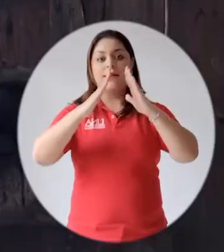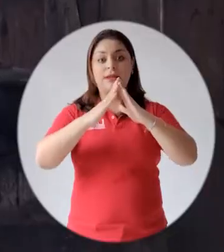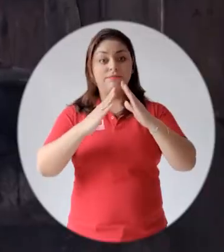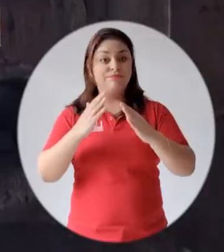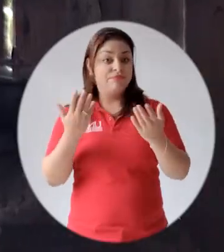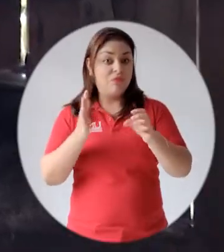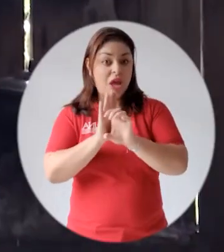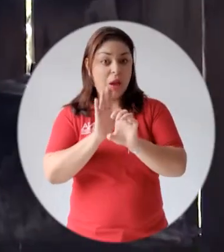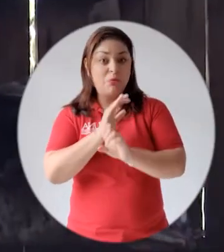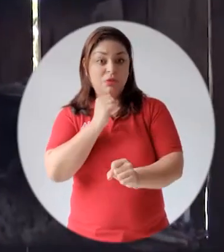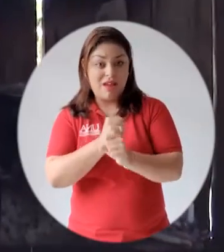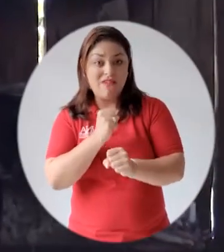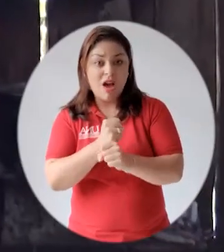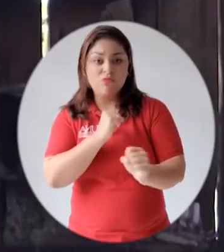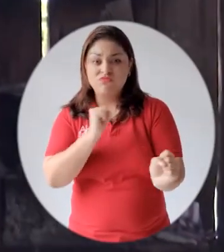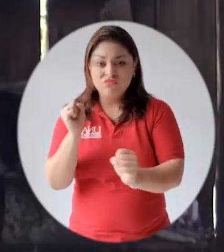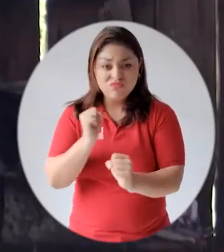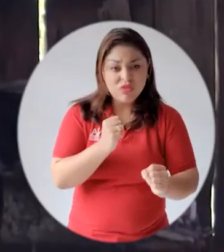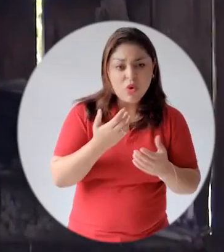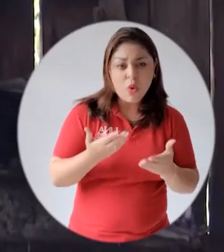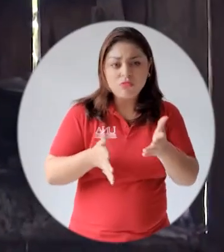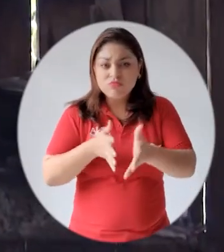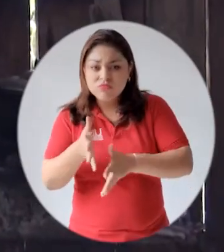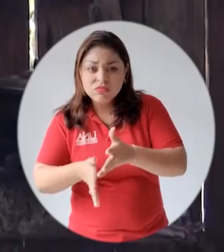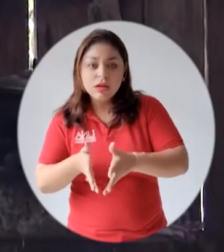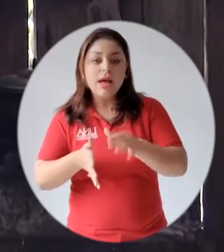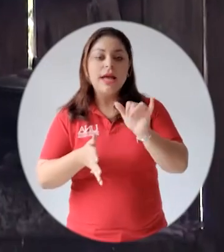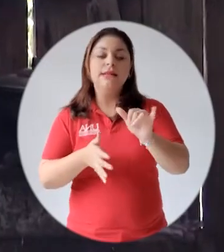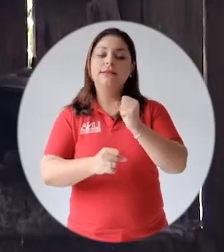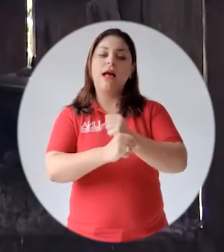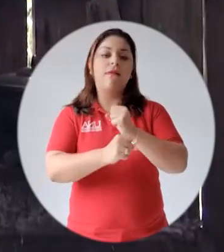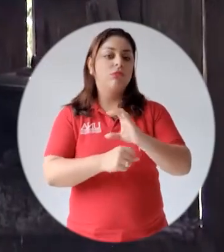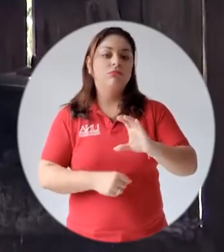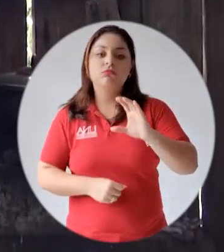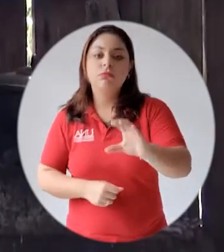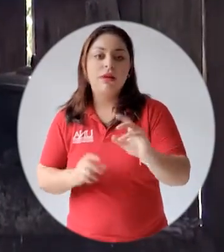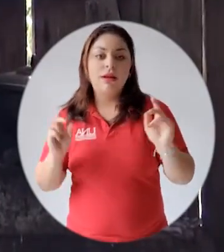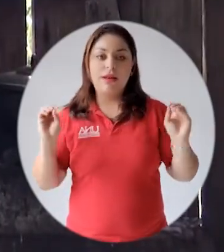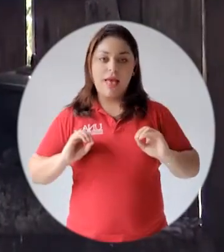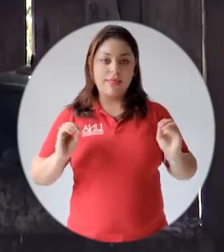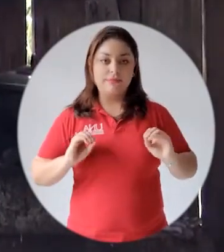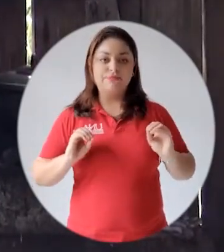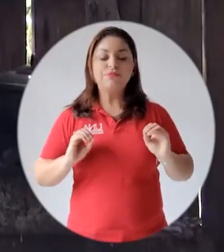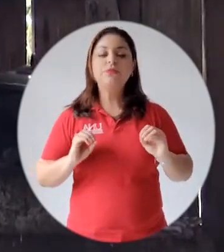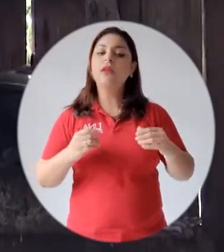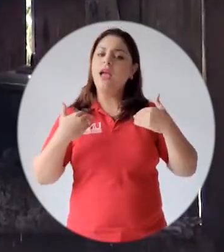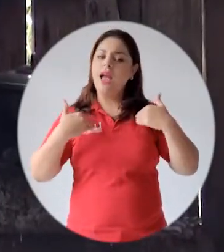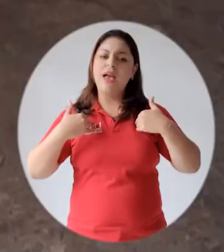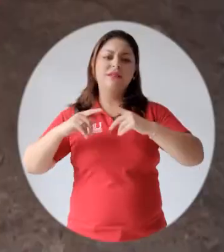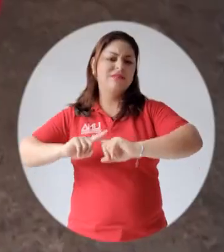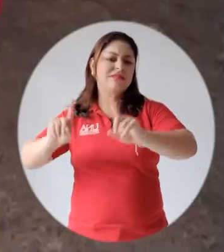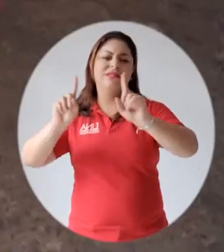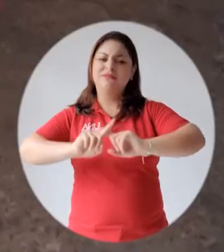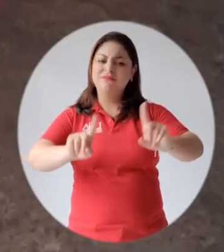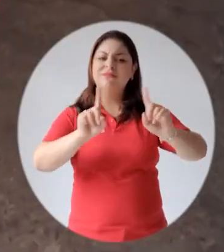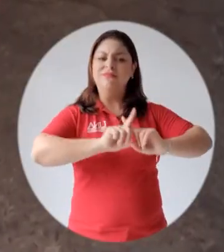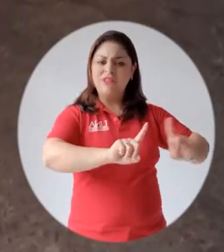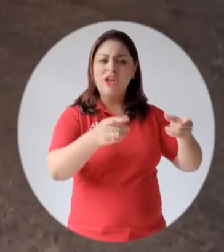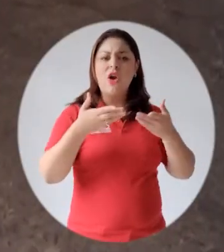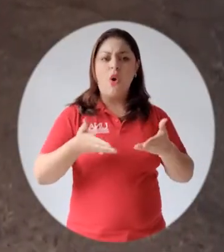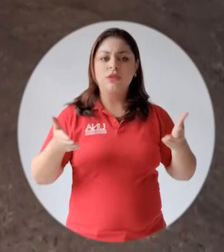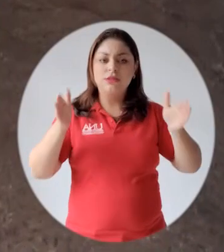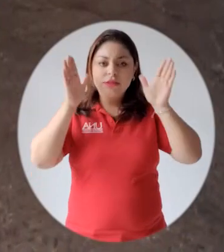remunerado, que hay diferentes tipos y me llama mucho la atención porque lo vamos a ir viendo en el desarrollo de la entrevista, diferentes tipos de acciones a las que nos